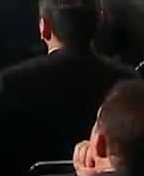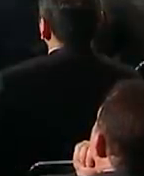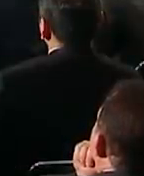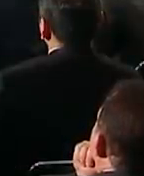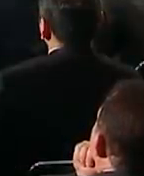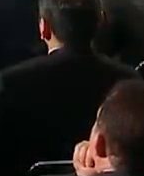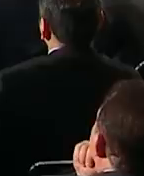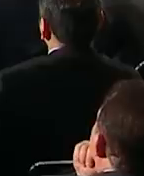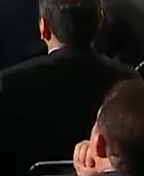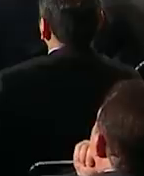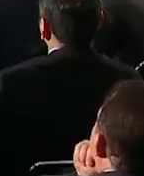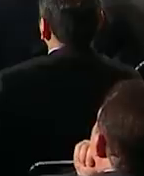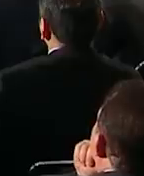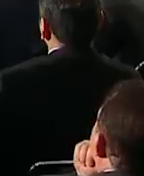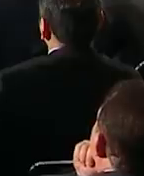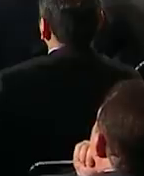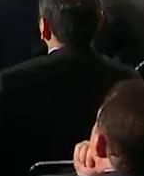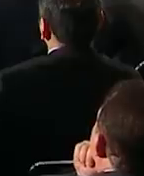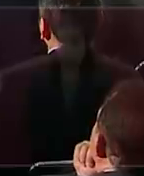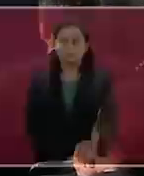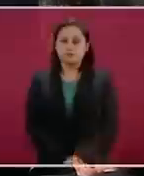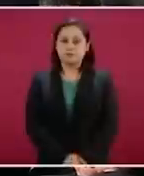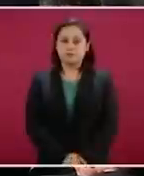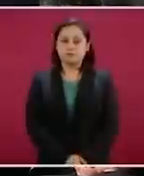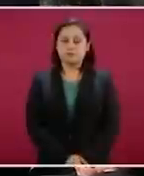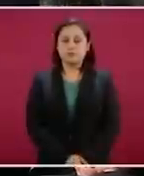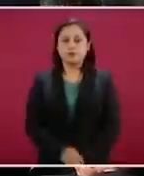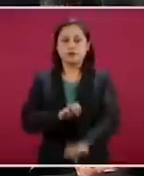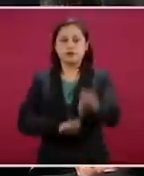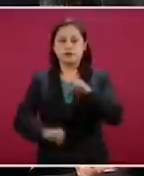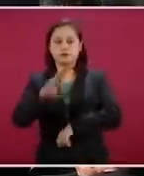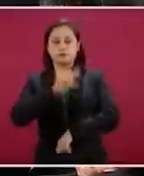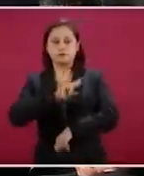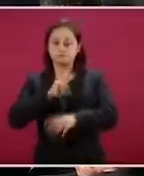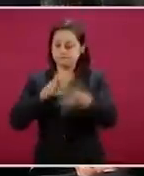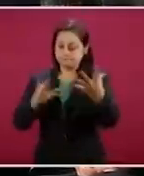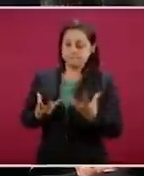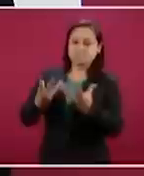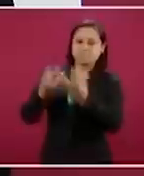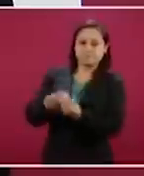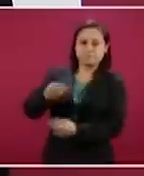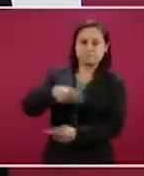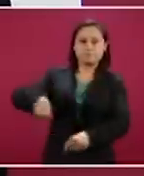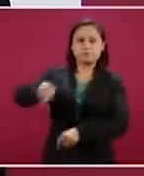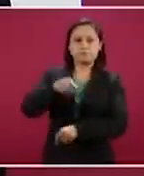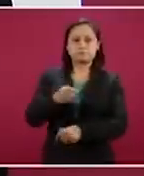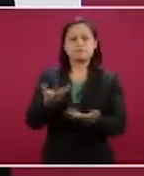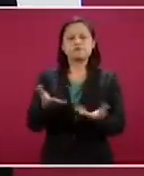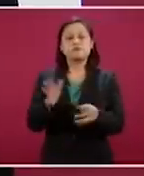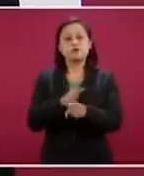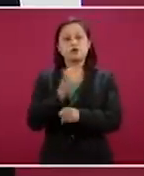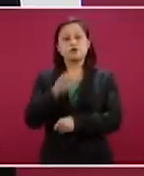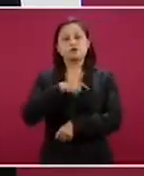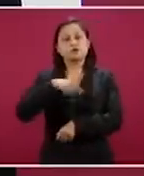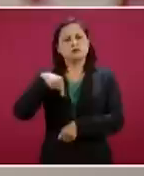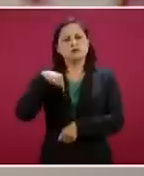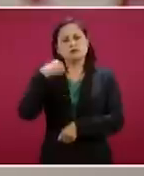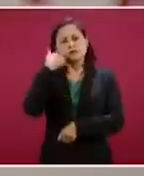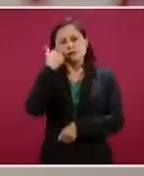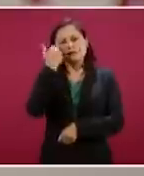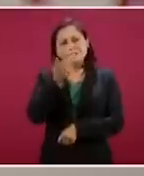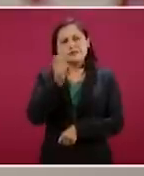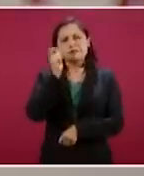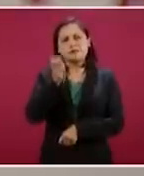esto pueda ser ejecutable. El sector privado está unido con ustedes y de alguna manera lo que queremos hacer es